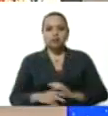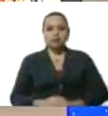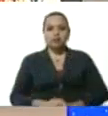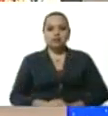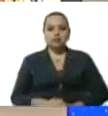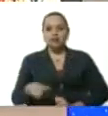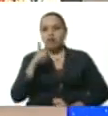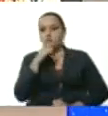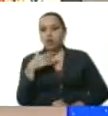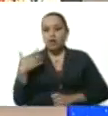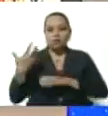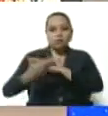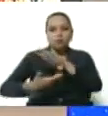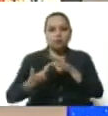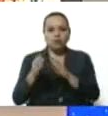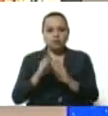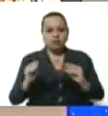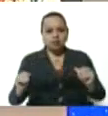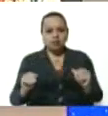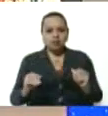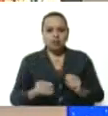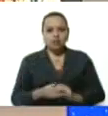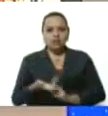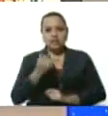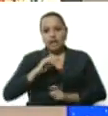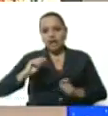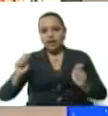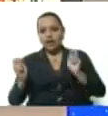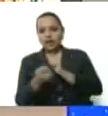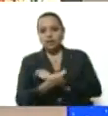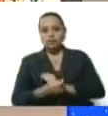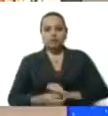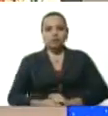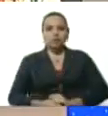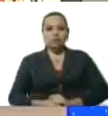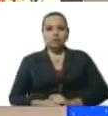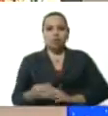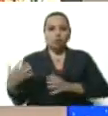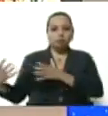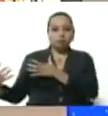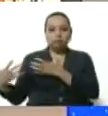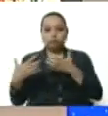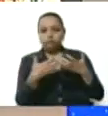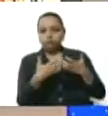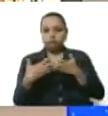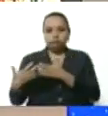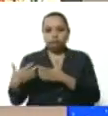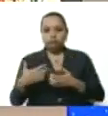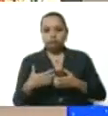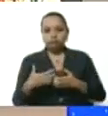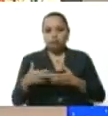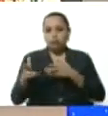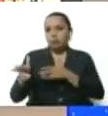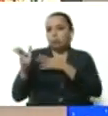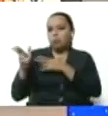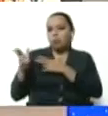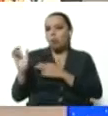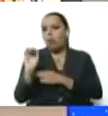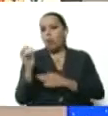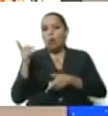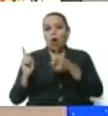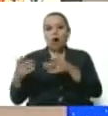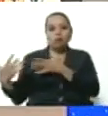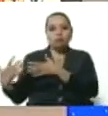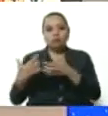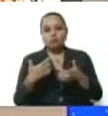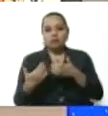una controversia territorial pueda convertirse en un potencial conflicto bélico o en un potencial conflicto